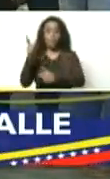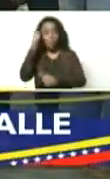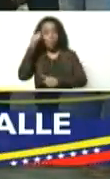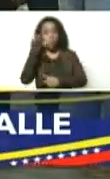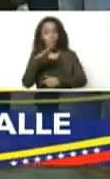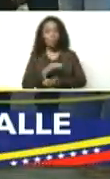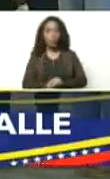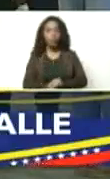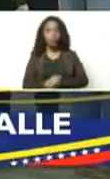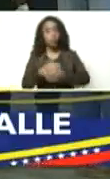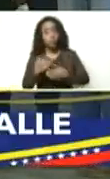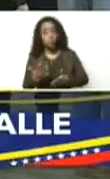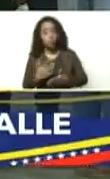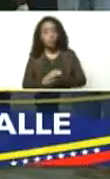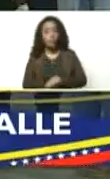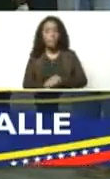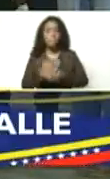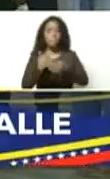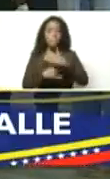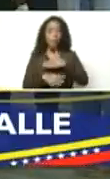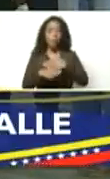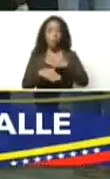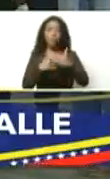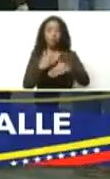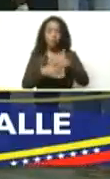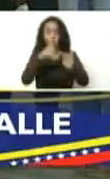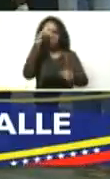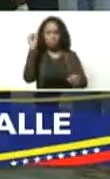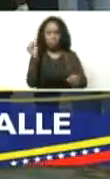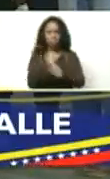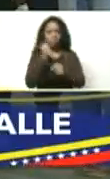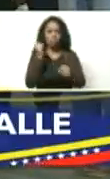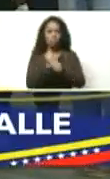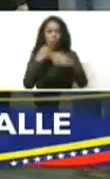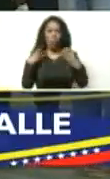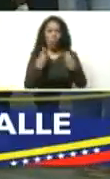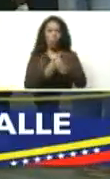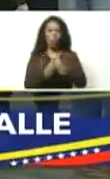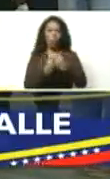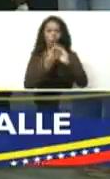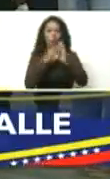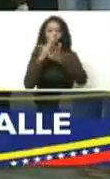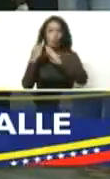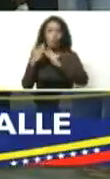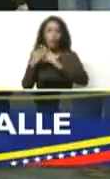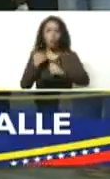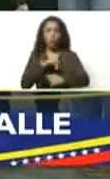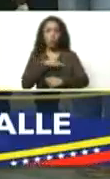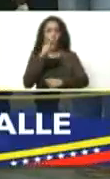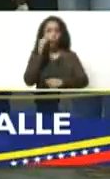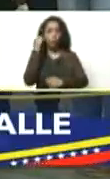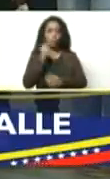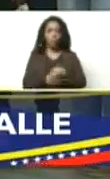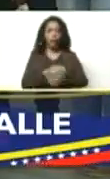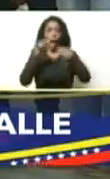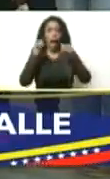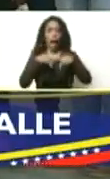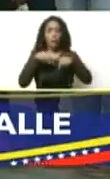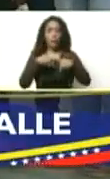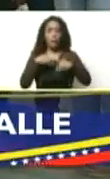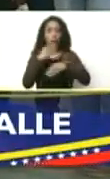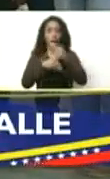pueblo, y vamos pues trabajando con nuestros comuneros y nuestras comuneras. Aquí va a haber